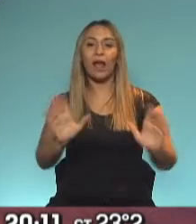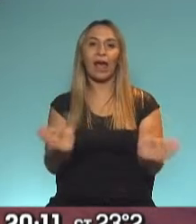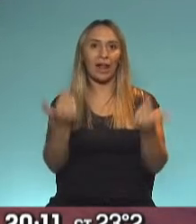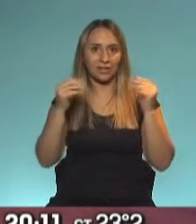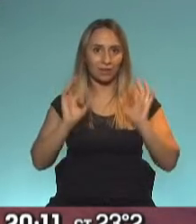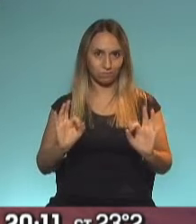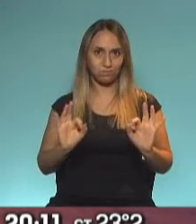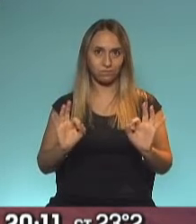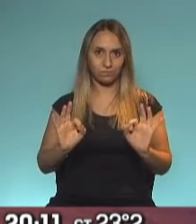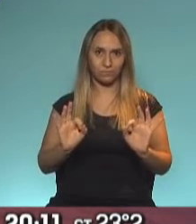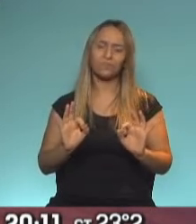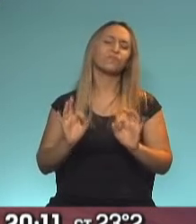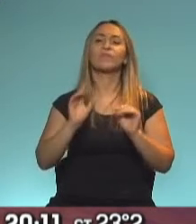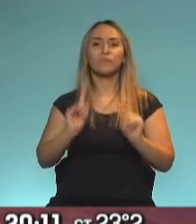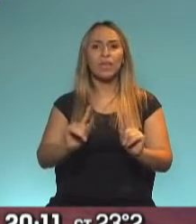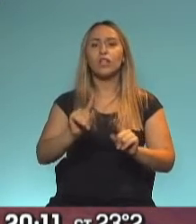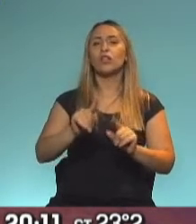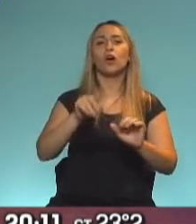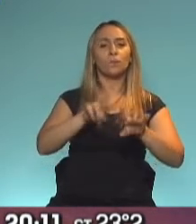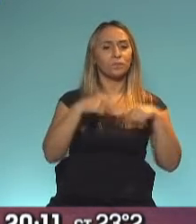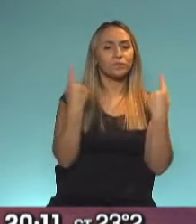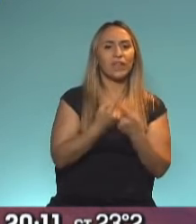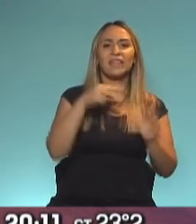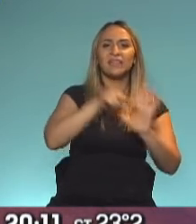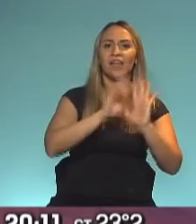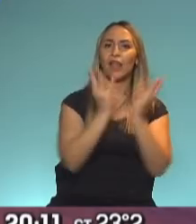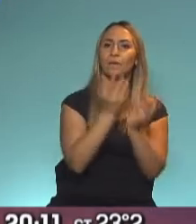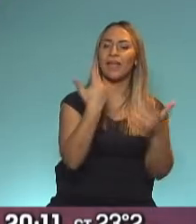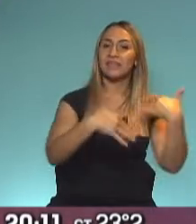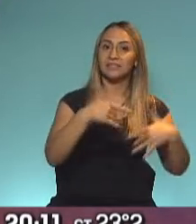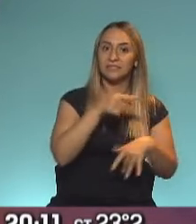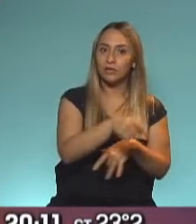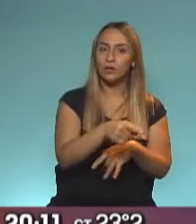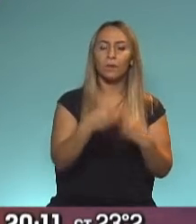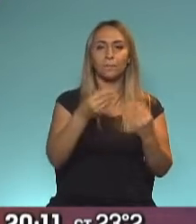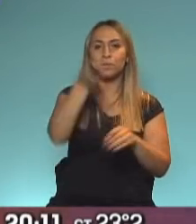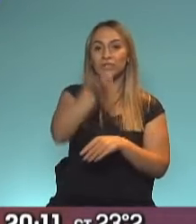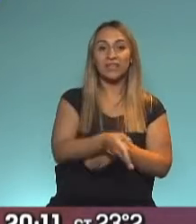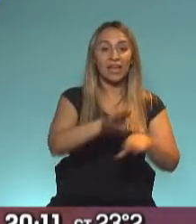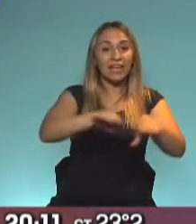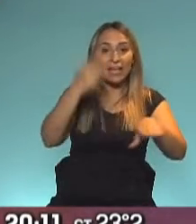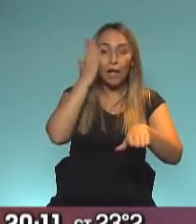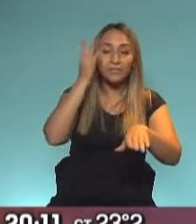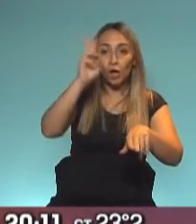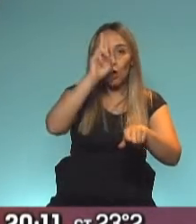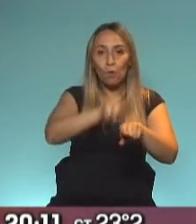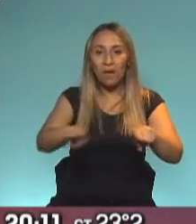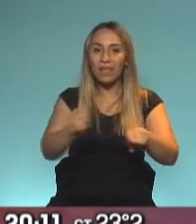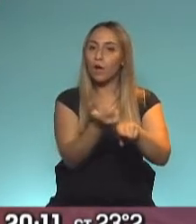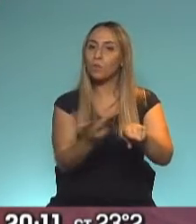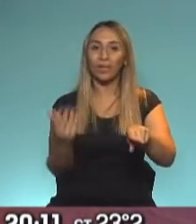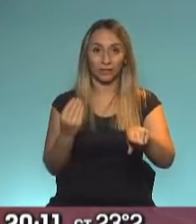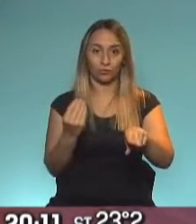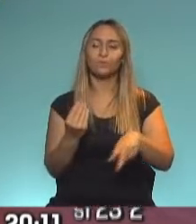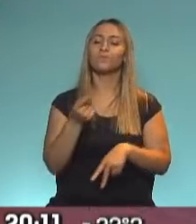1.426.676. ¿Cuál es la situación de las unidades de terapia intensiva? Expresado en porcentajes, hablamos de la ocupación de camas de esas